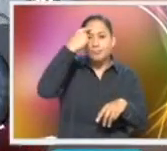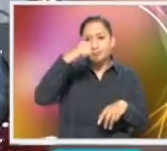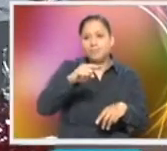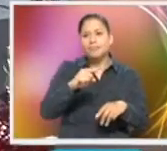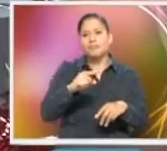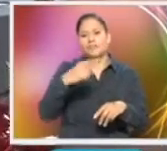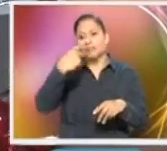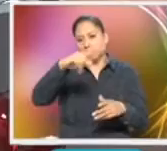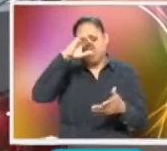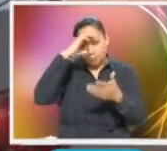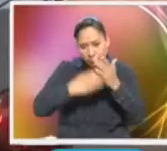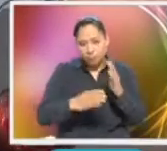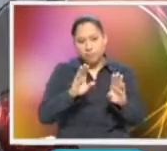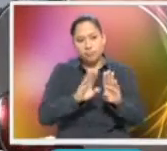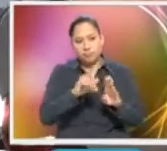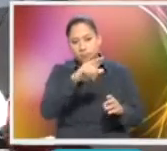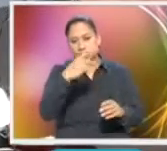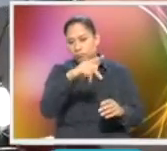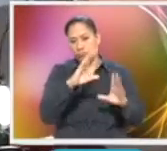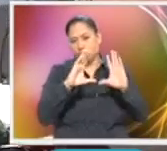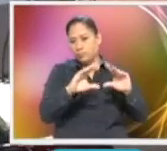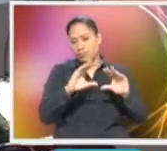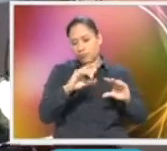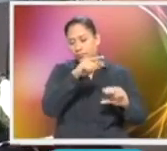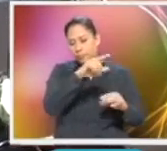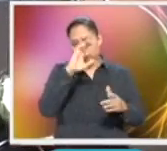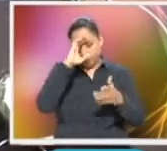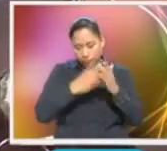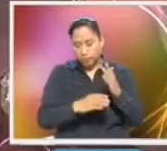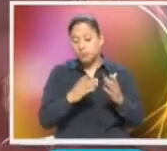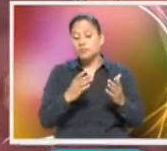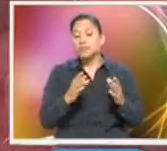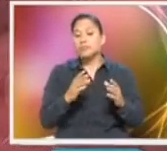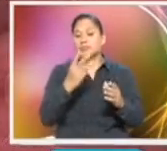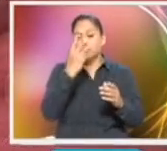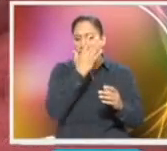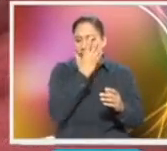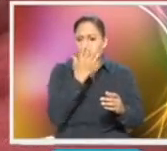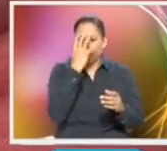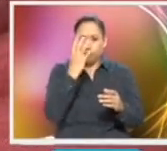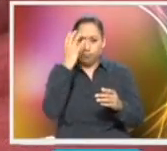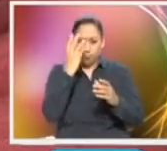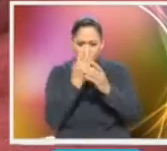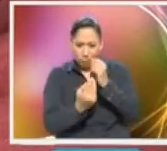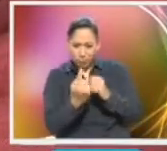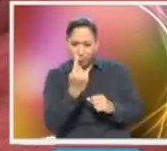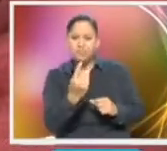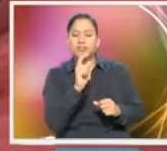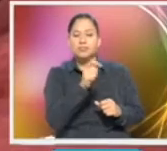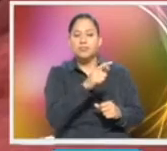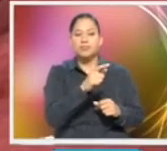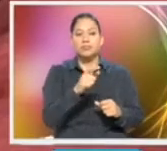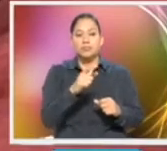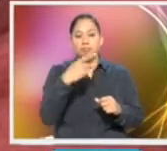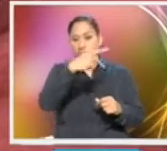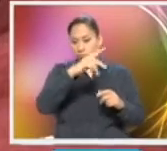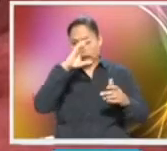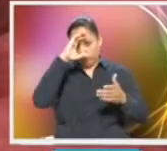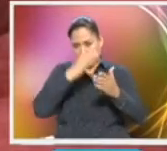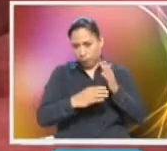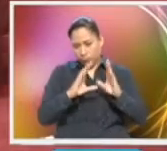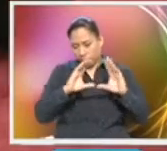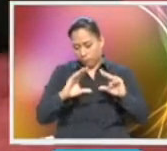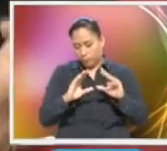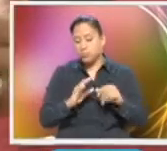reafirmar el credo niceno y la parte de la Trinidad como central dentro del dogma de la Iglesia,